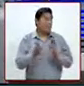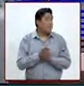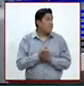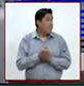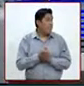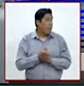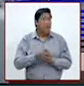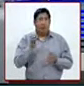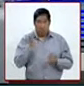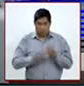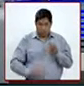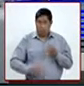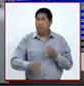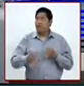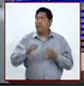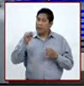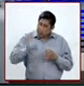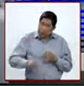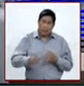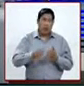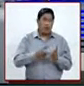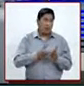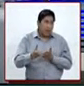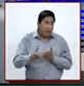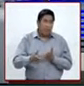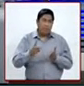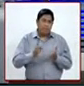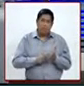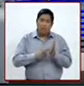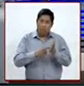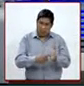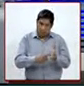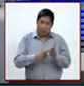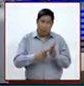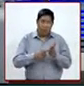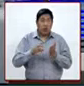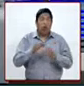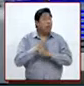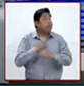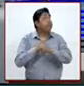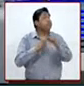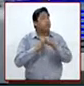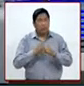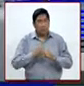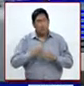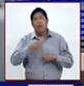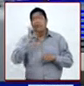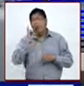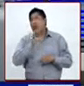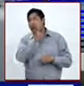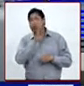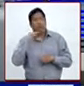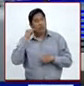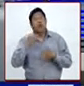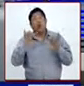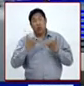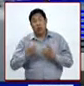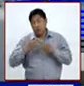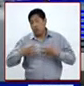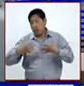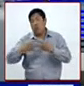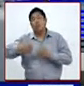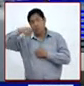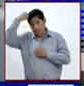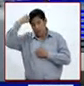En torno a esta última parte, sí, es verdad, han sido presentados incluso públicamente, como ha pasado ayer con don Carlos Mesa. Correcto. Y hoy con la bancada del